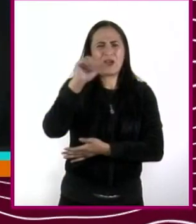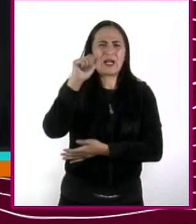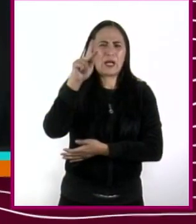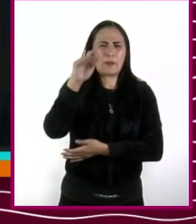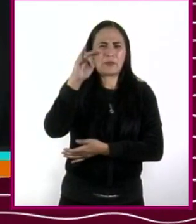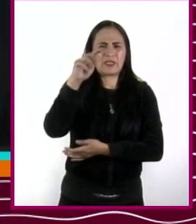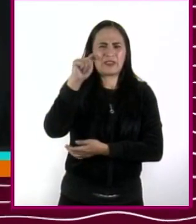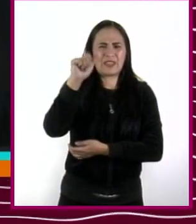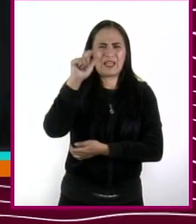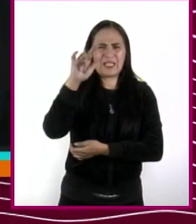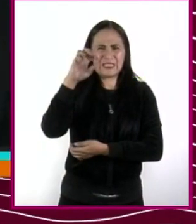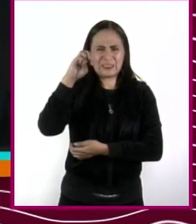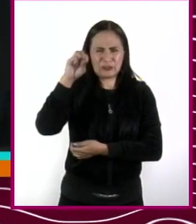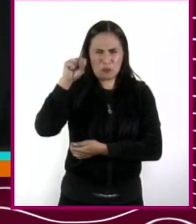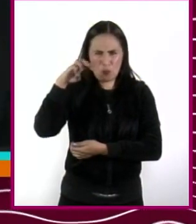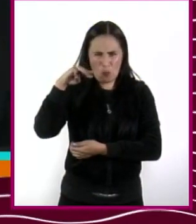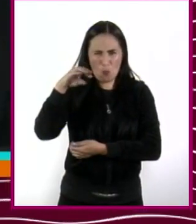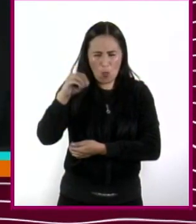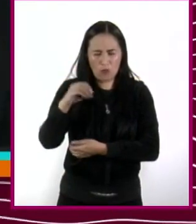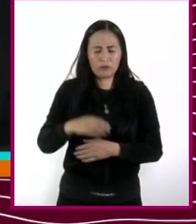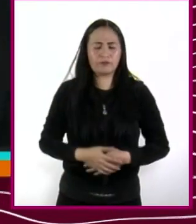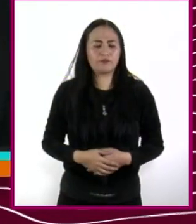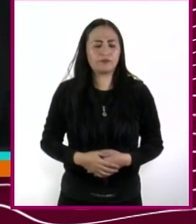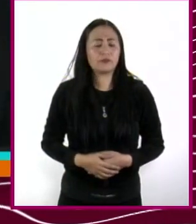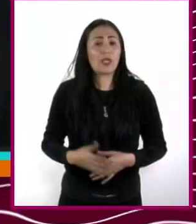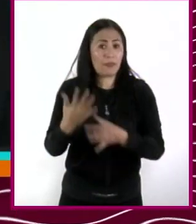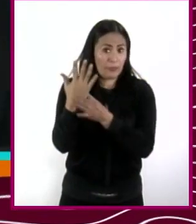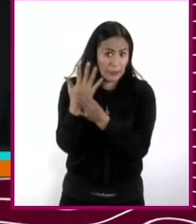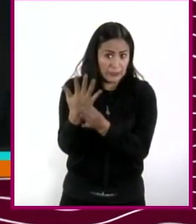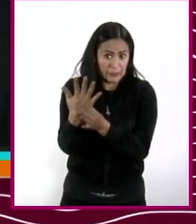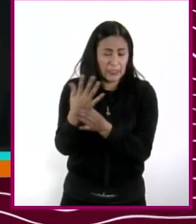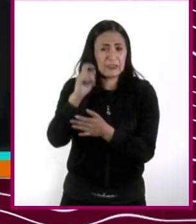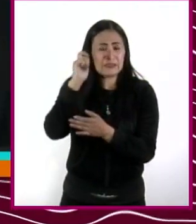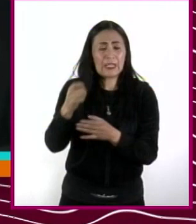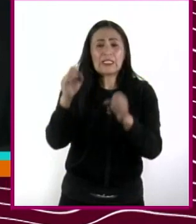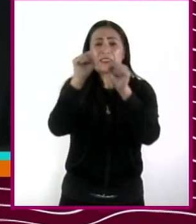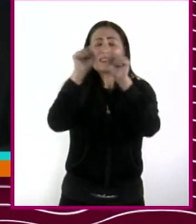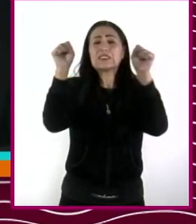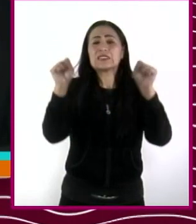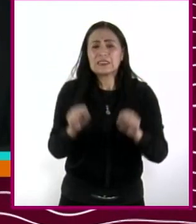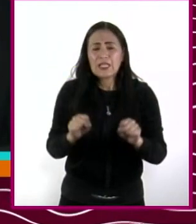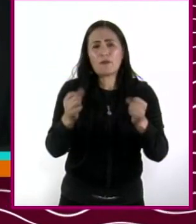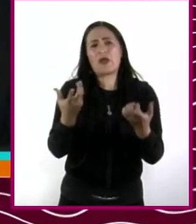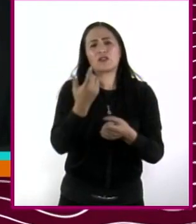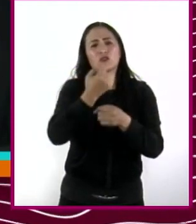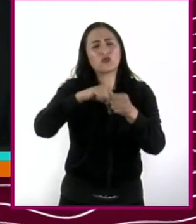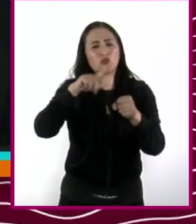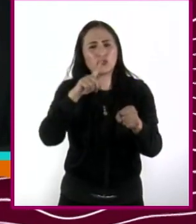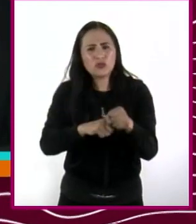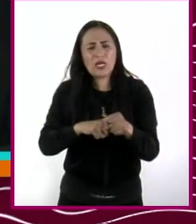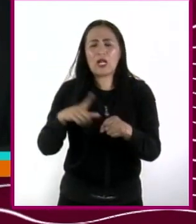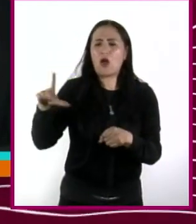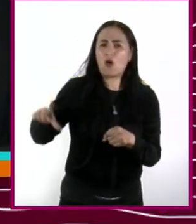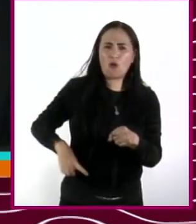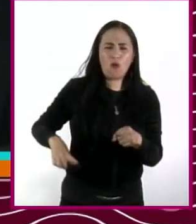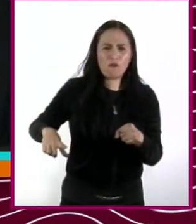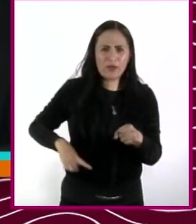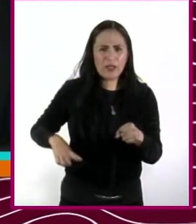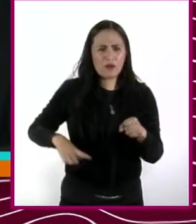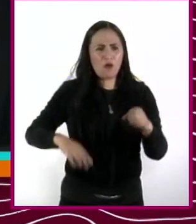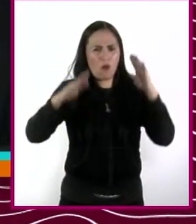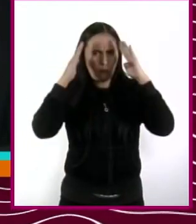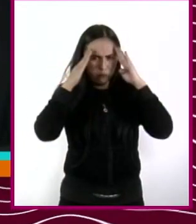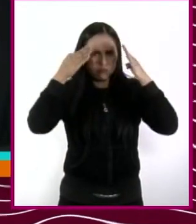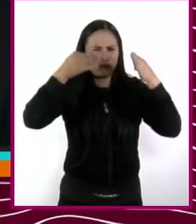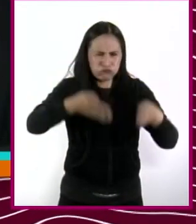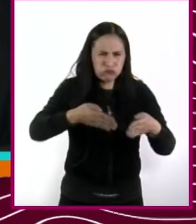con el autor, se trató de un sistema de solidaridad social que ponía al Estado como eje rector del desarrollo